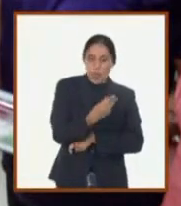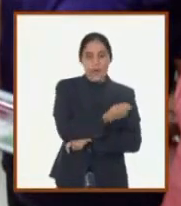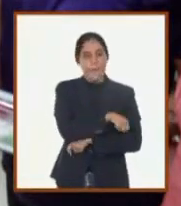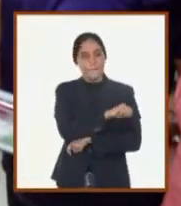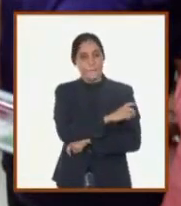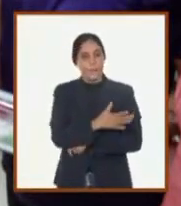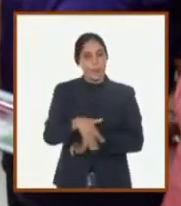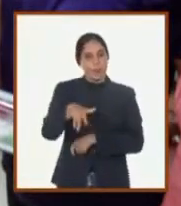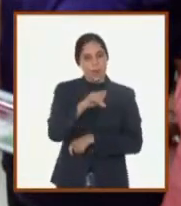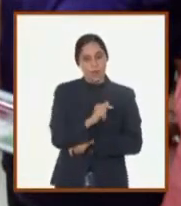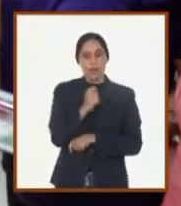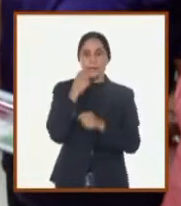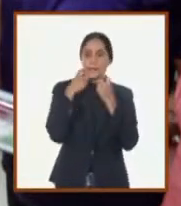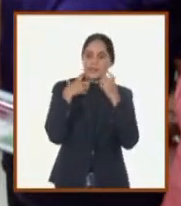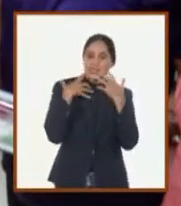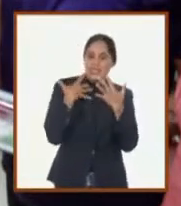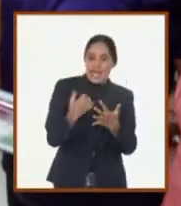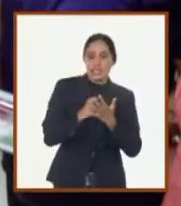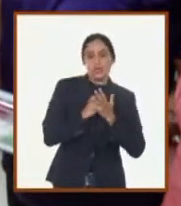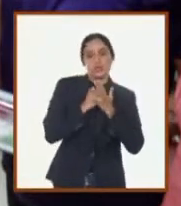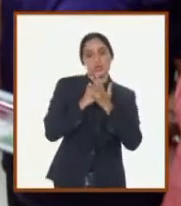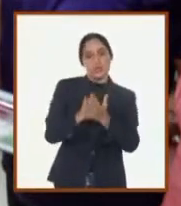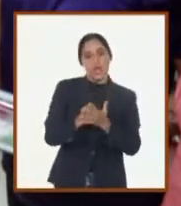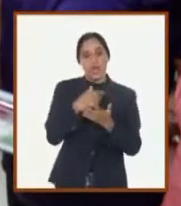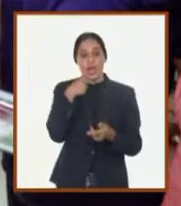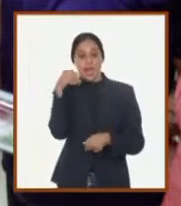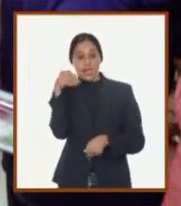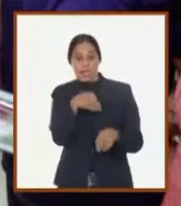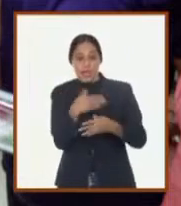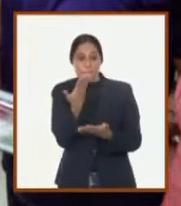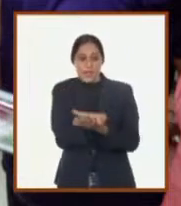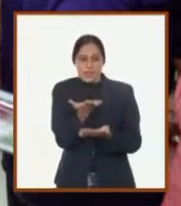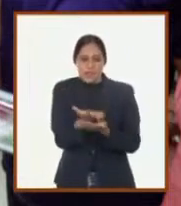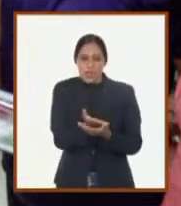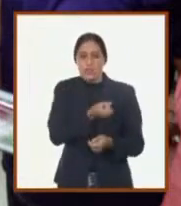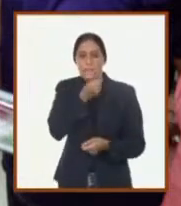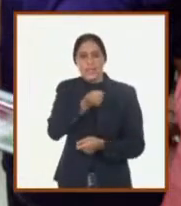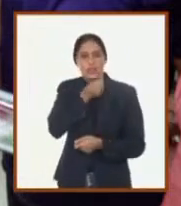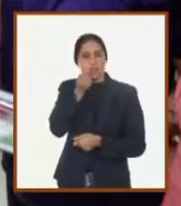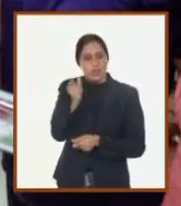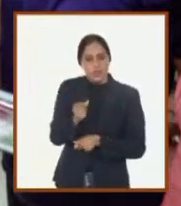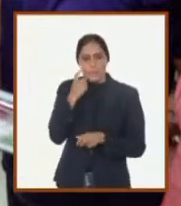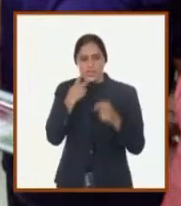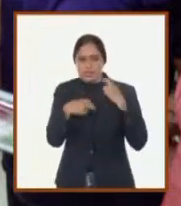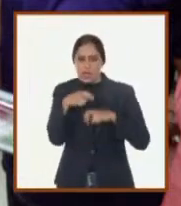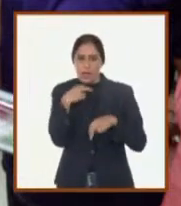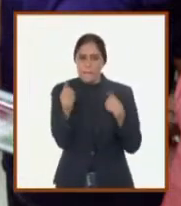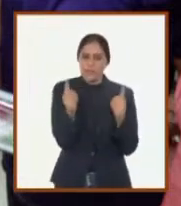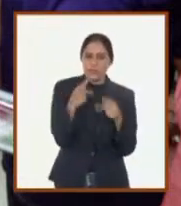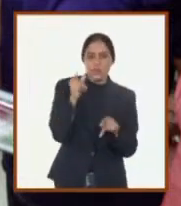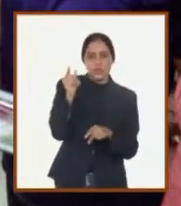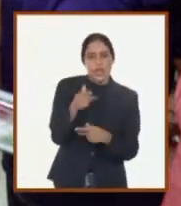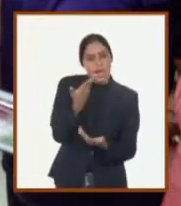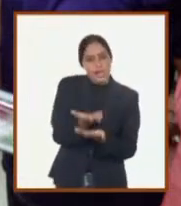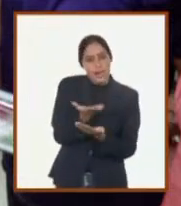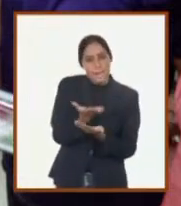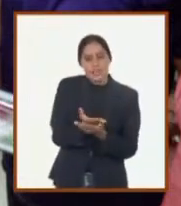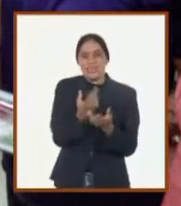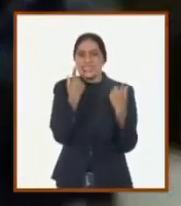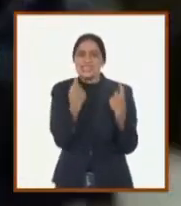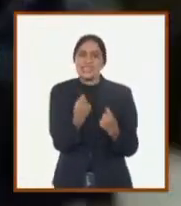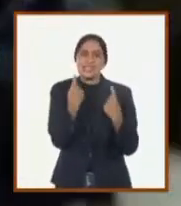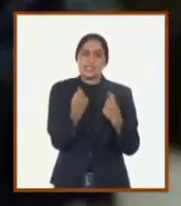de facilitarle a todor que B allí pidiendo algo un periodista un investigador eh un ciudadano que necesite